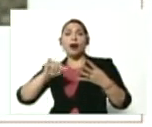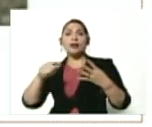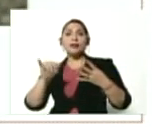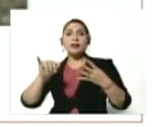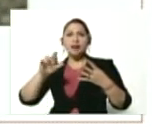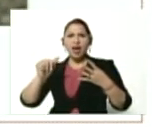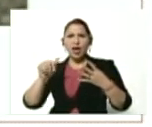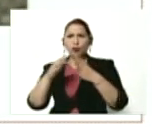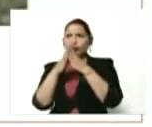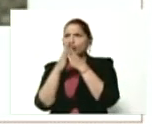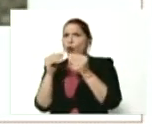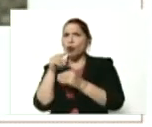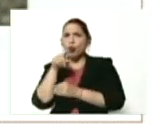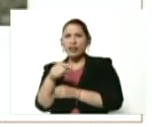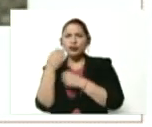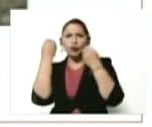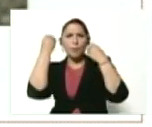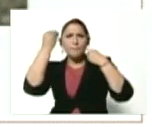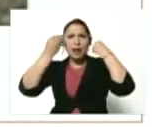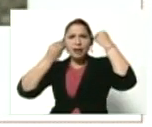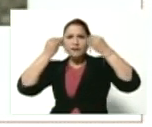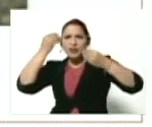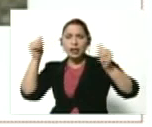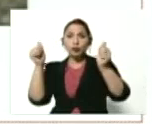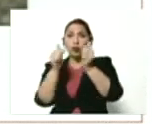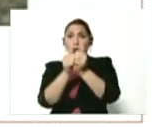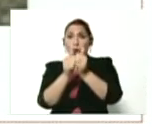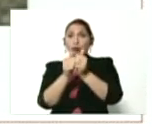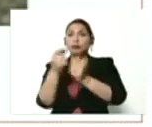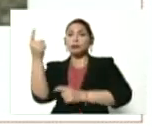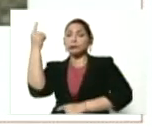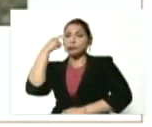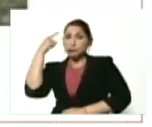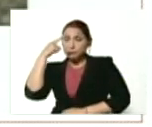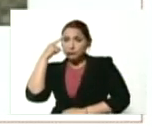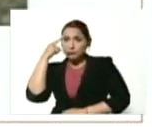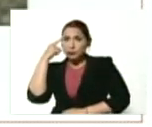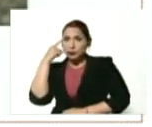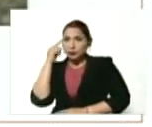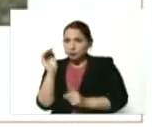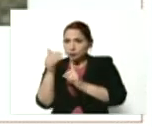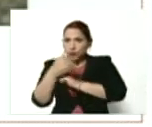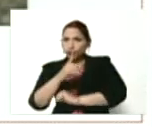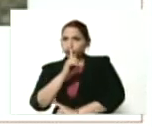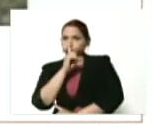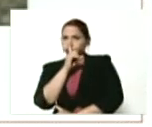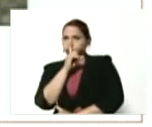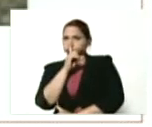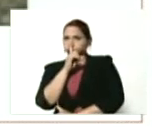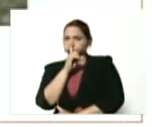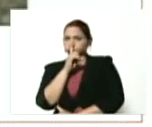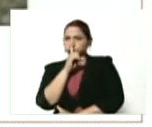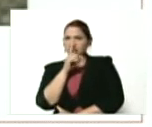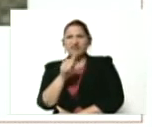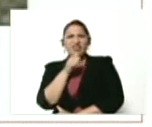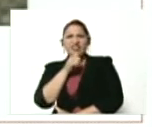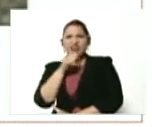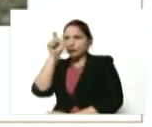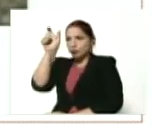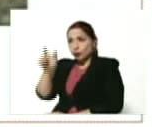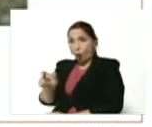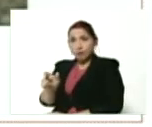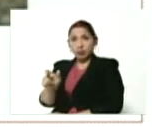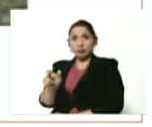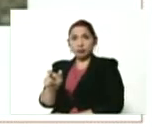todo eso se planificó con el conocimiento, con la connivencia y con la complicidad de este señor,